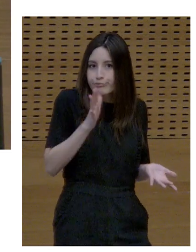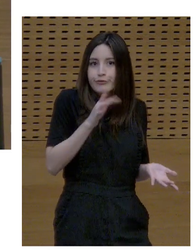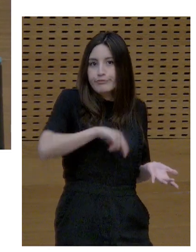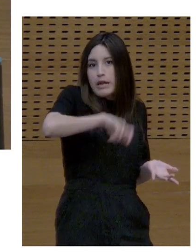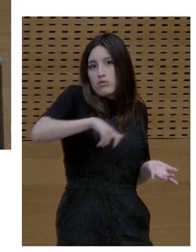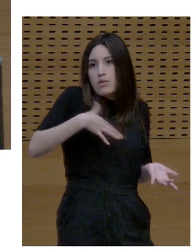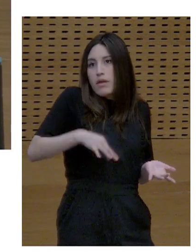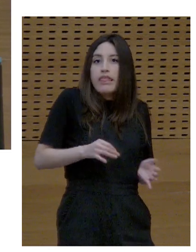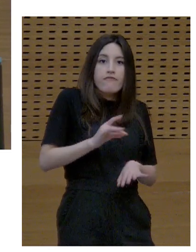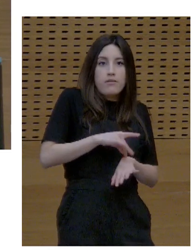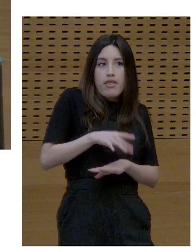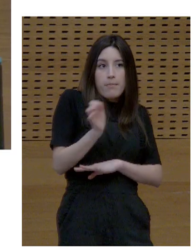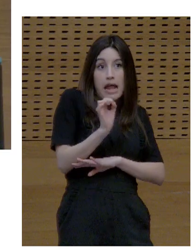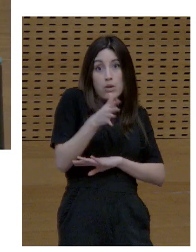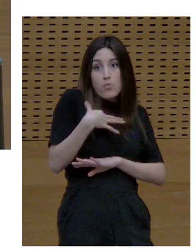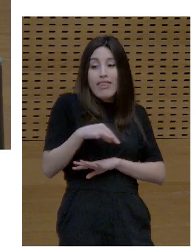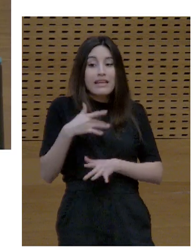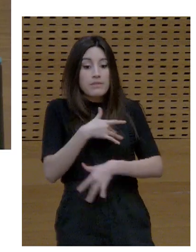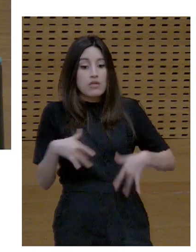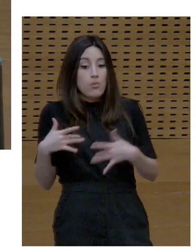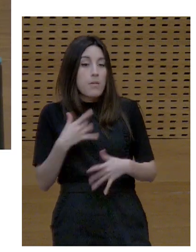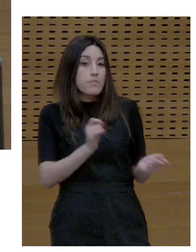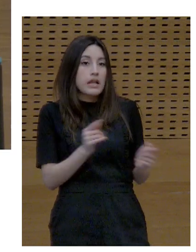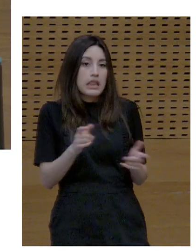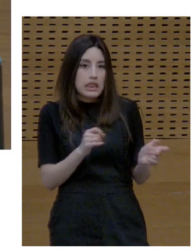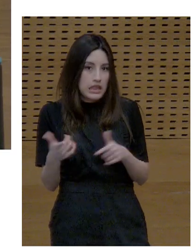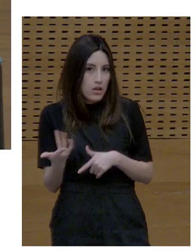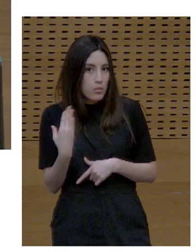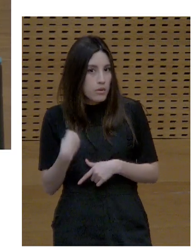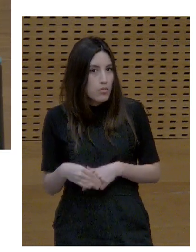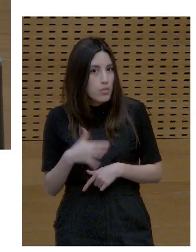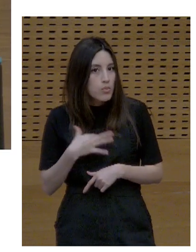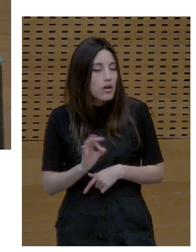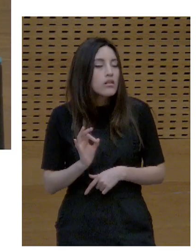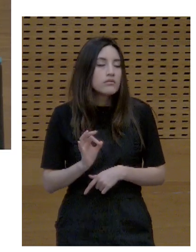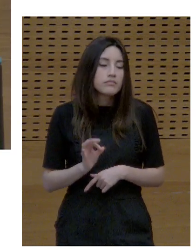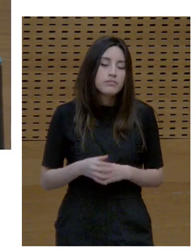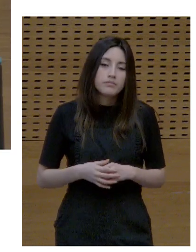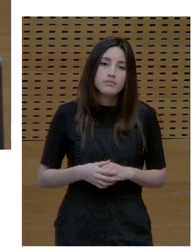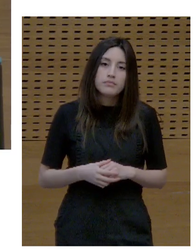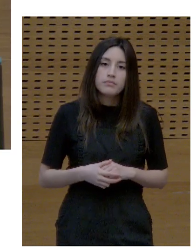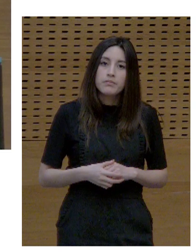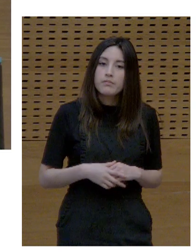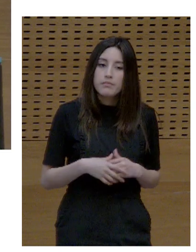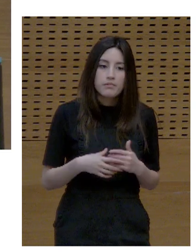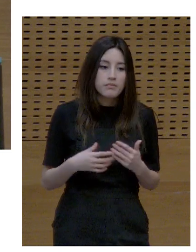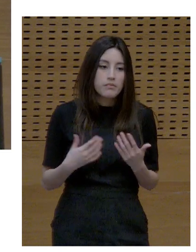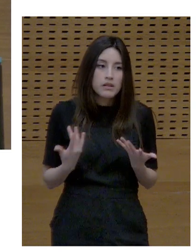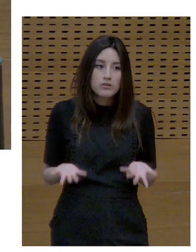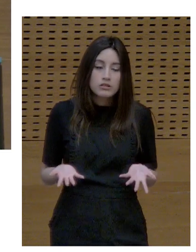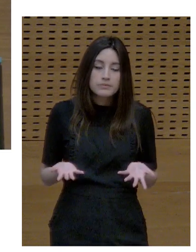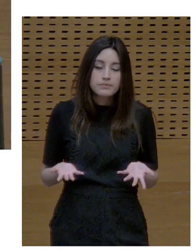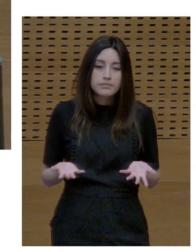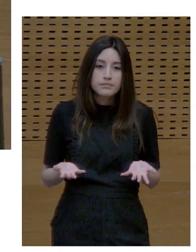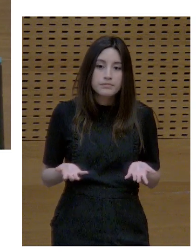tener Parkinson, ¿no? Y también, claro. La dermatitis seborreica, pues yo he tenido frecuentemente, ¿no? Claro. Claro.